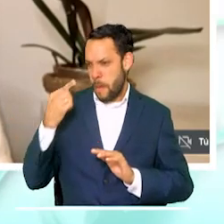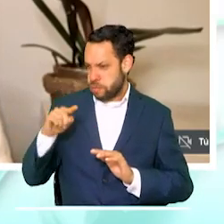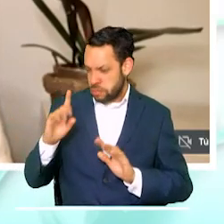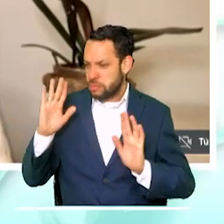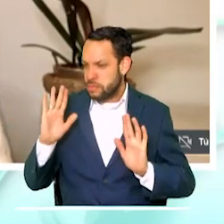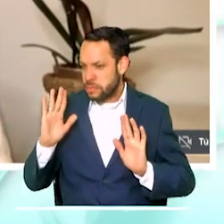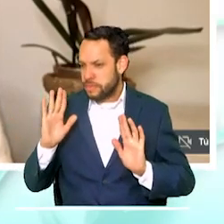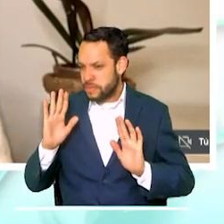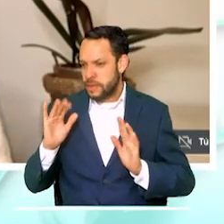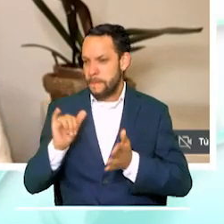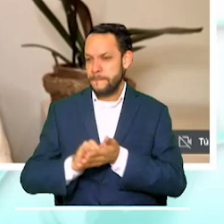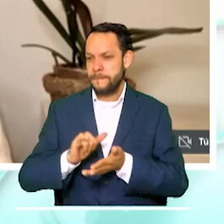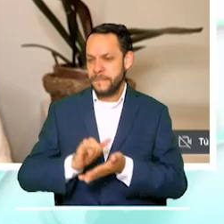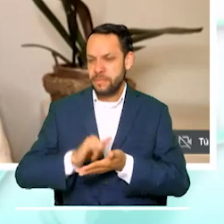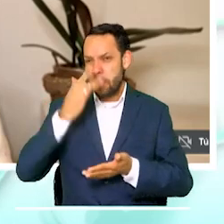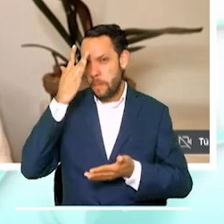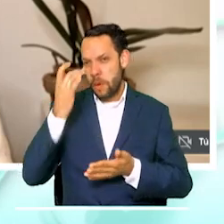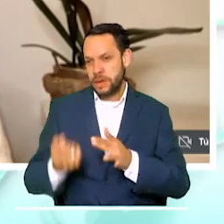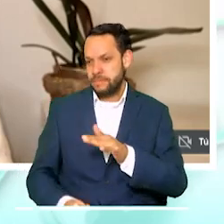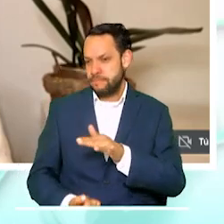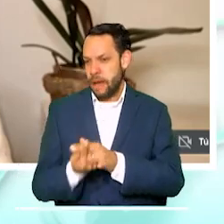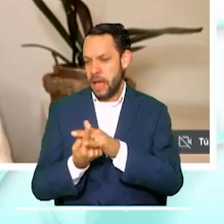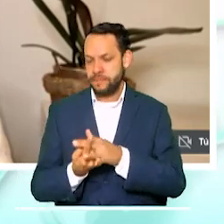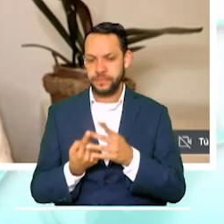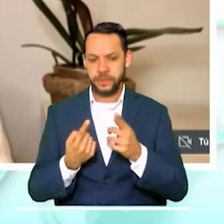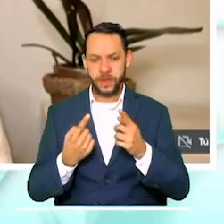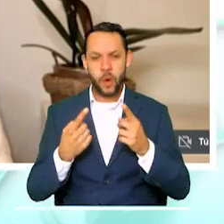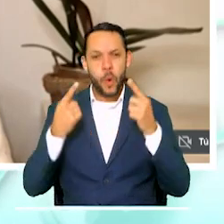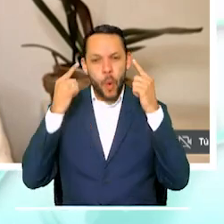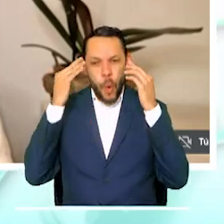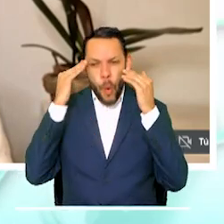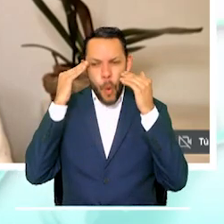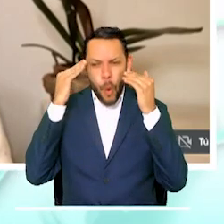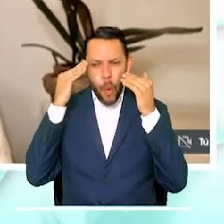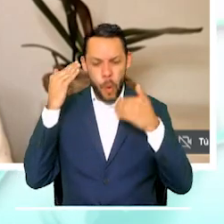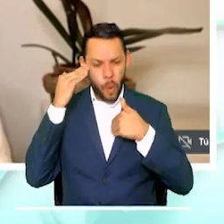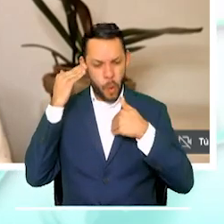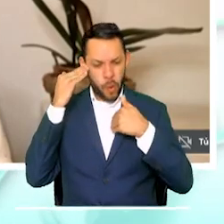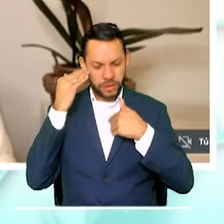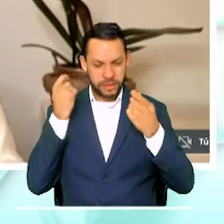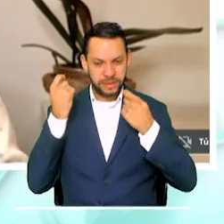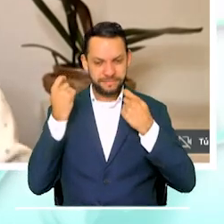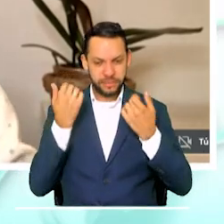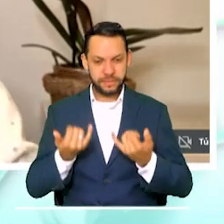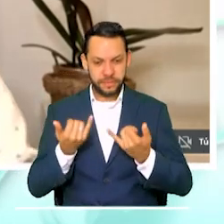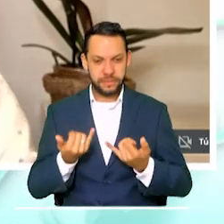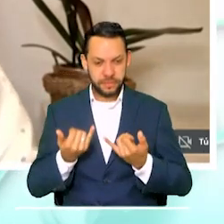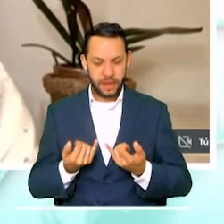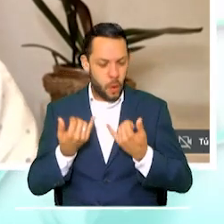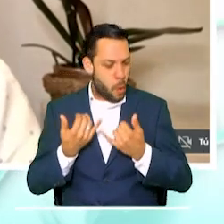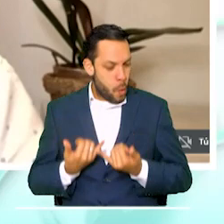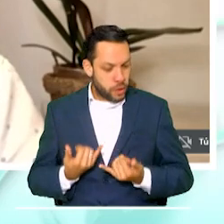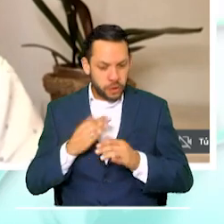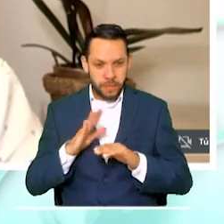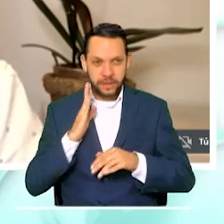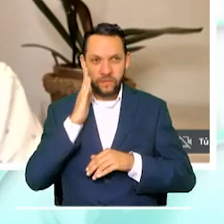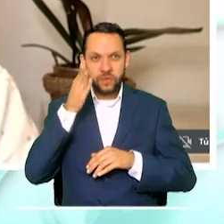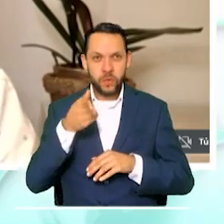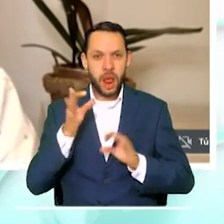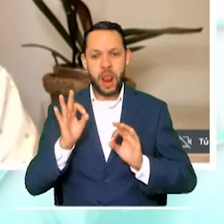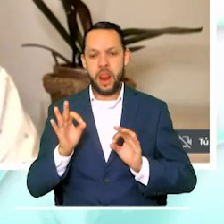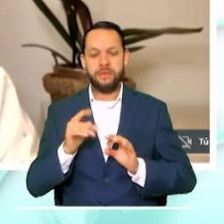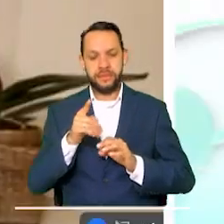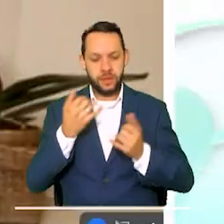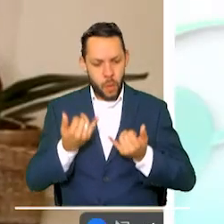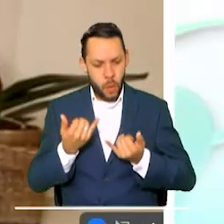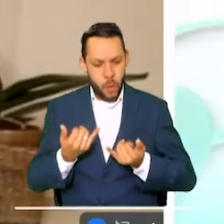llegó el mindfulness y ahora por qué está tan de ayuda en situaciones como esta? Claro